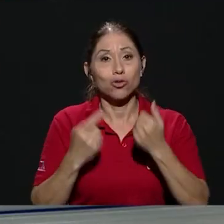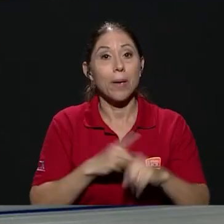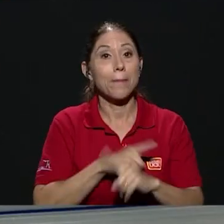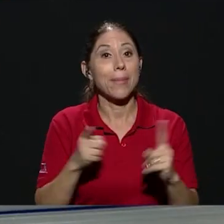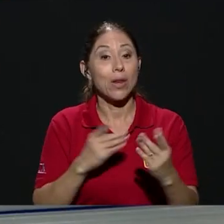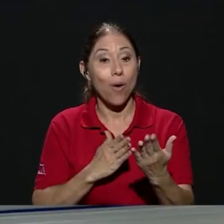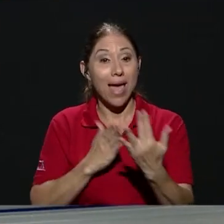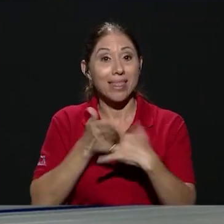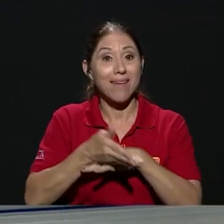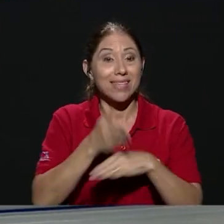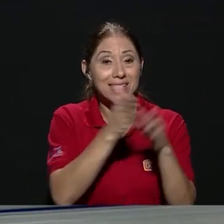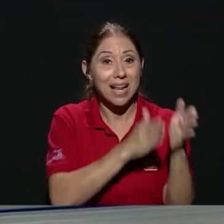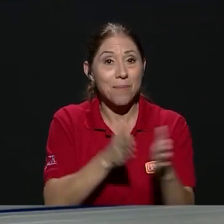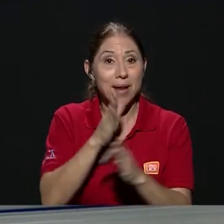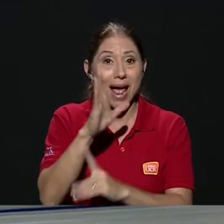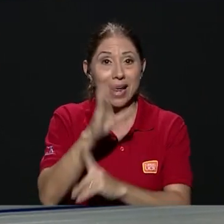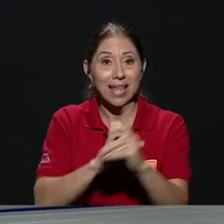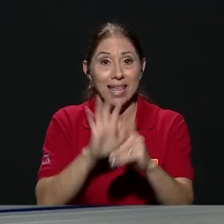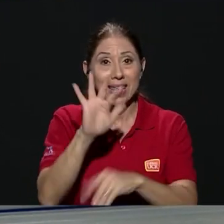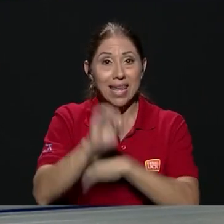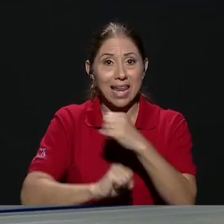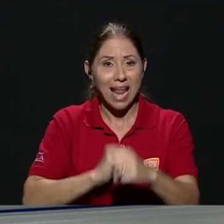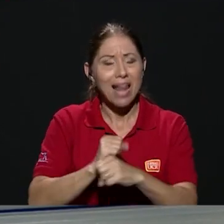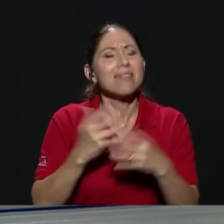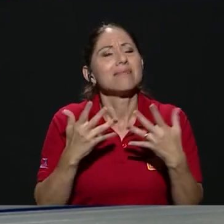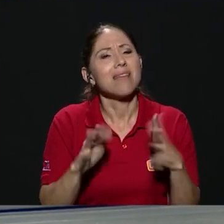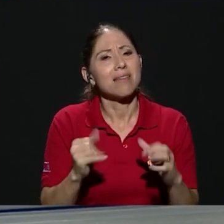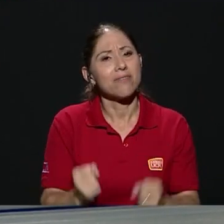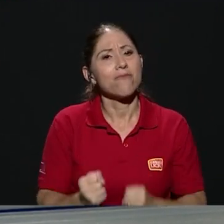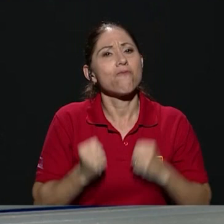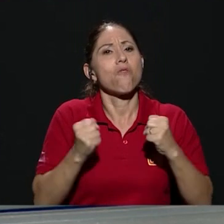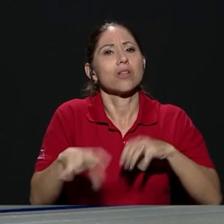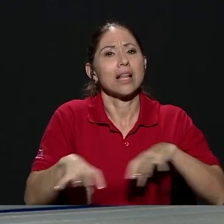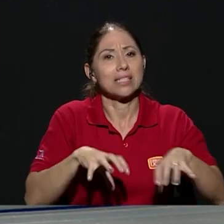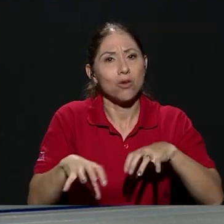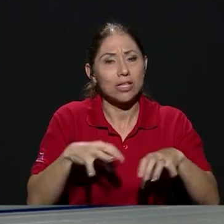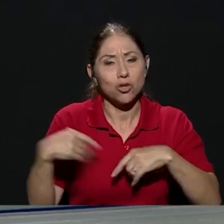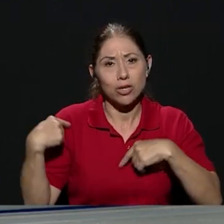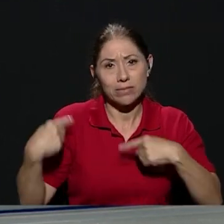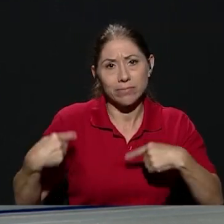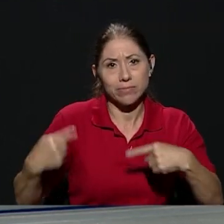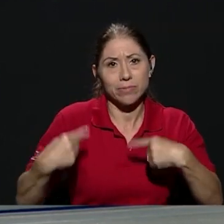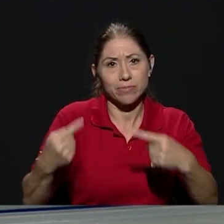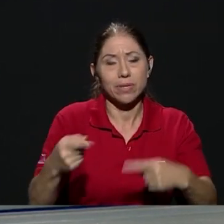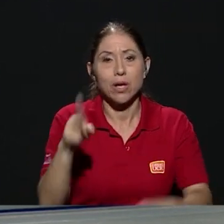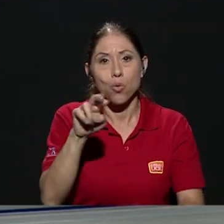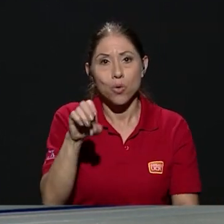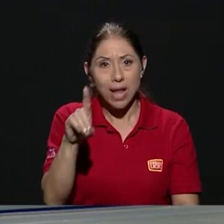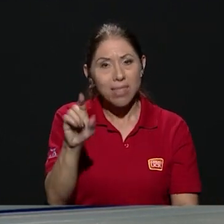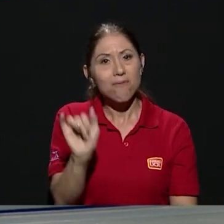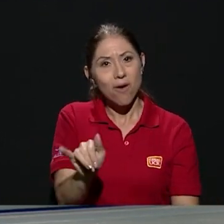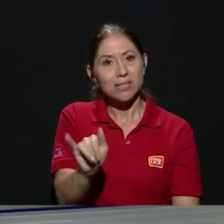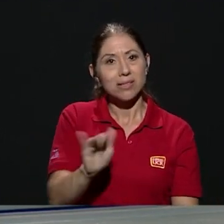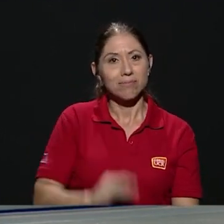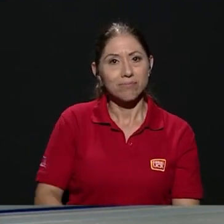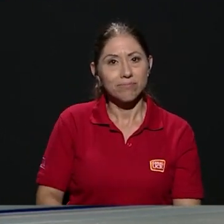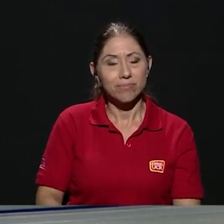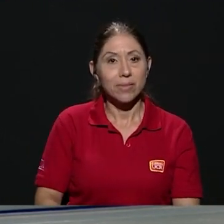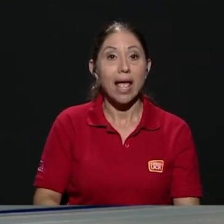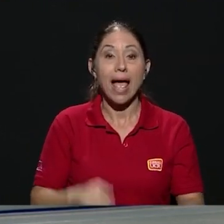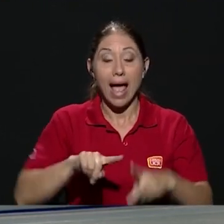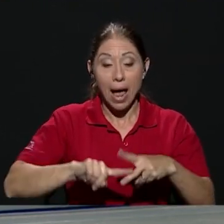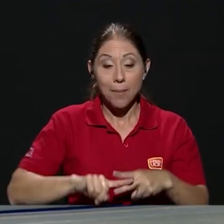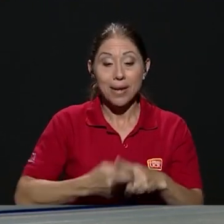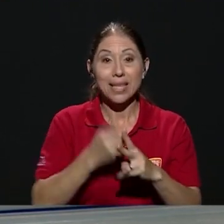creo que a través del plan quinquenal, como lo dije al inicio, se fortalecieron acciones que ya las universidades desarrollaban. En el caso de la UNED fue así, y el reto es